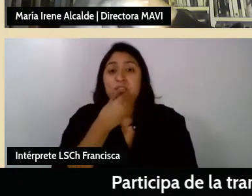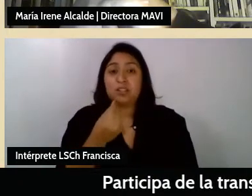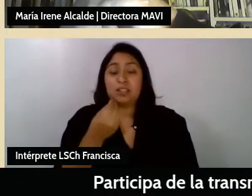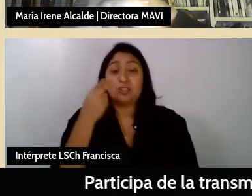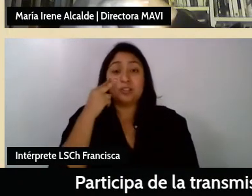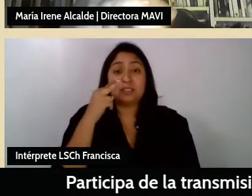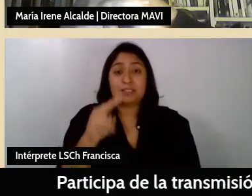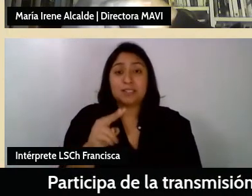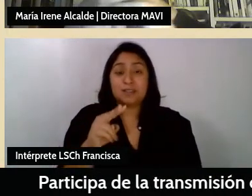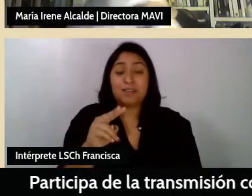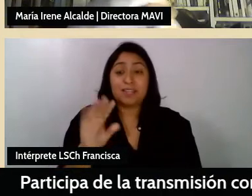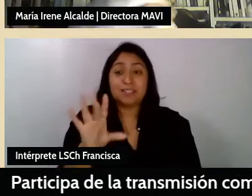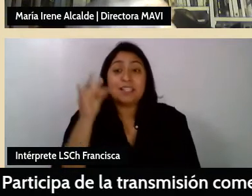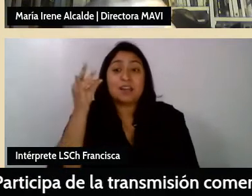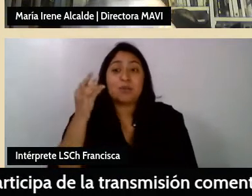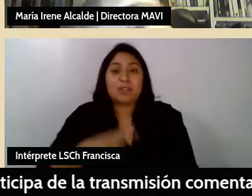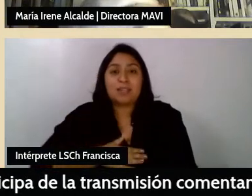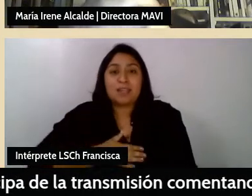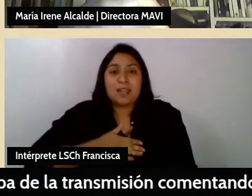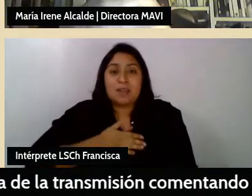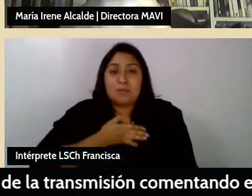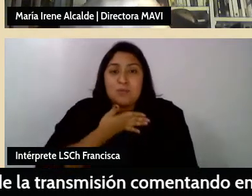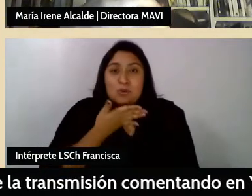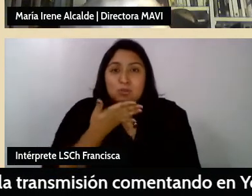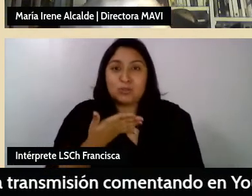nota como la emoción de su parte